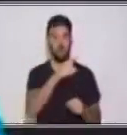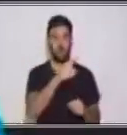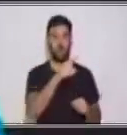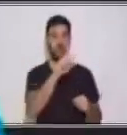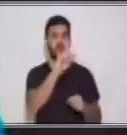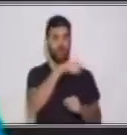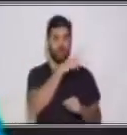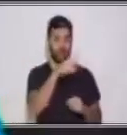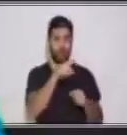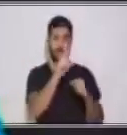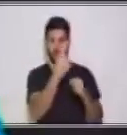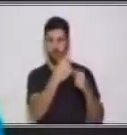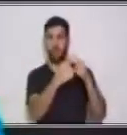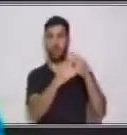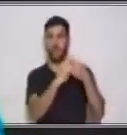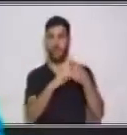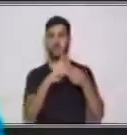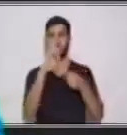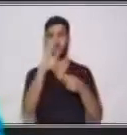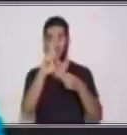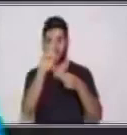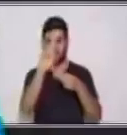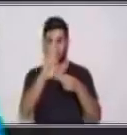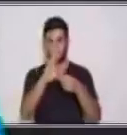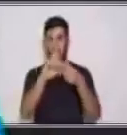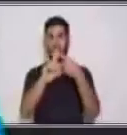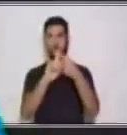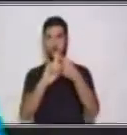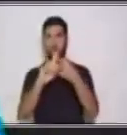beta más gamma va a ser igual a